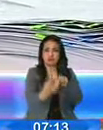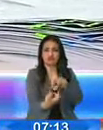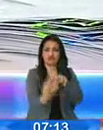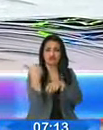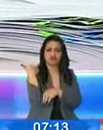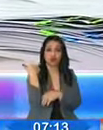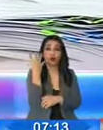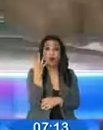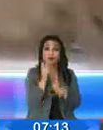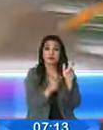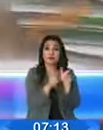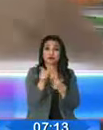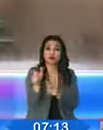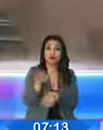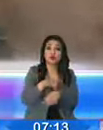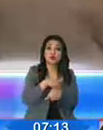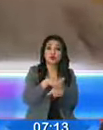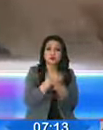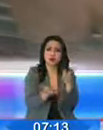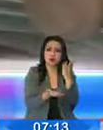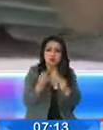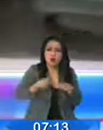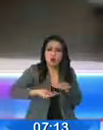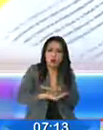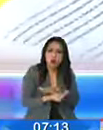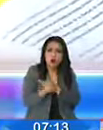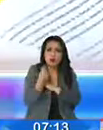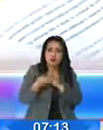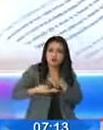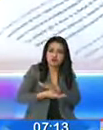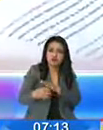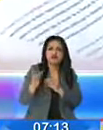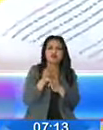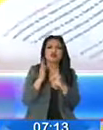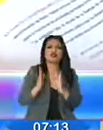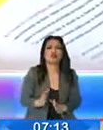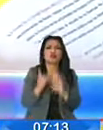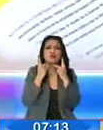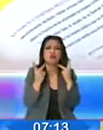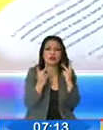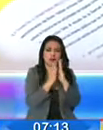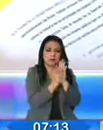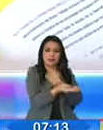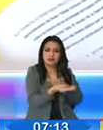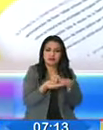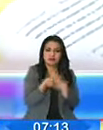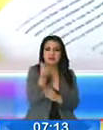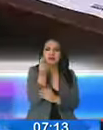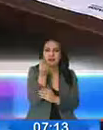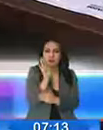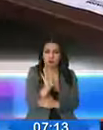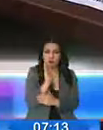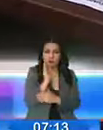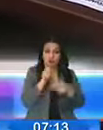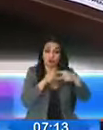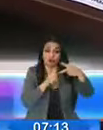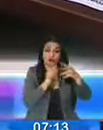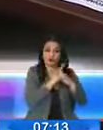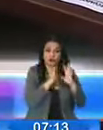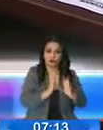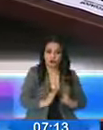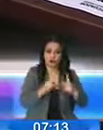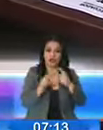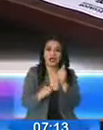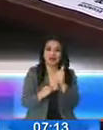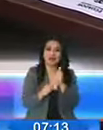4 personas por el supuesto delito de concusión, 2 de ellas funcionarios de esta cartera de Estado, un asistente de la Asamblea Nacional